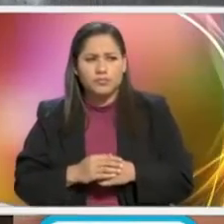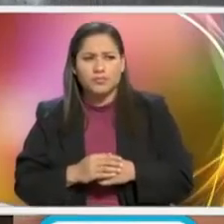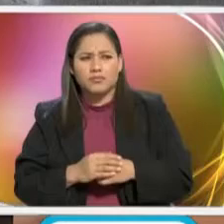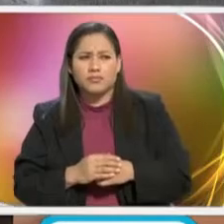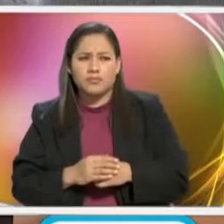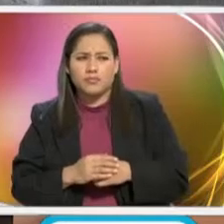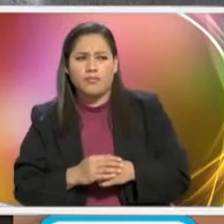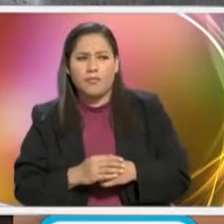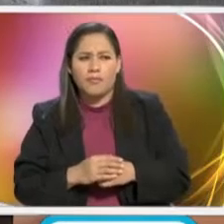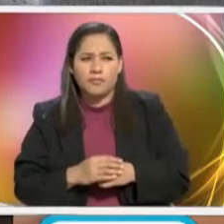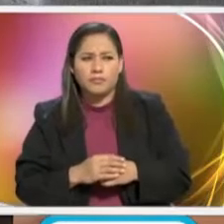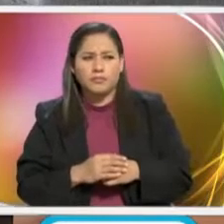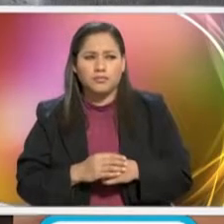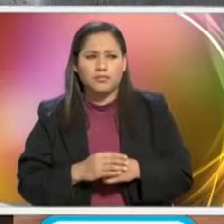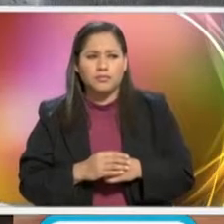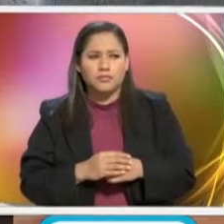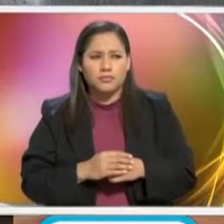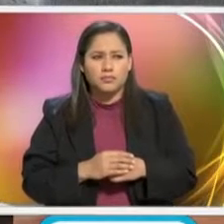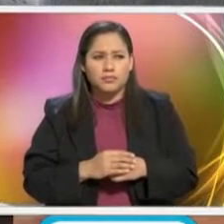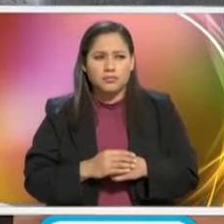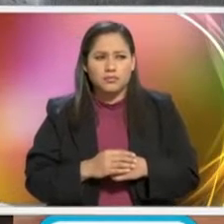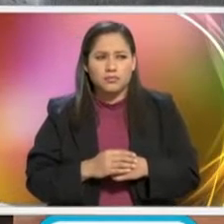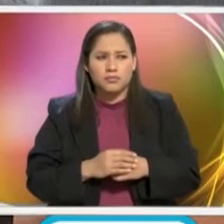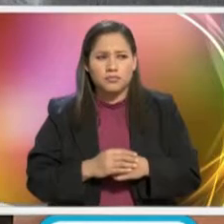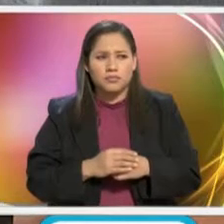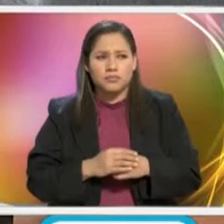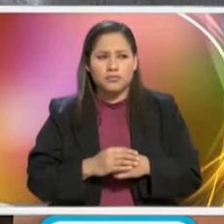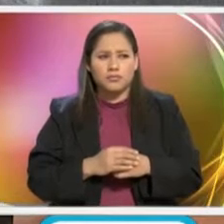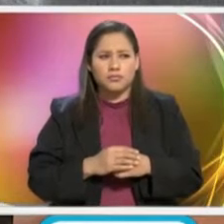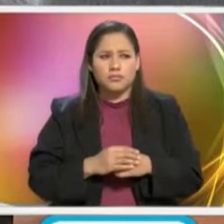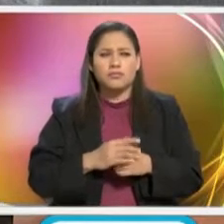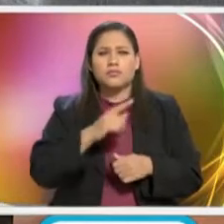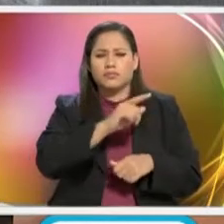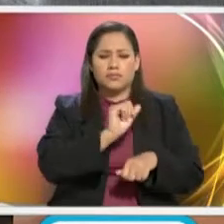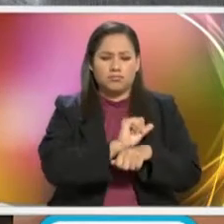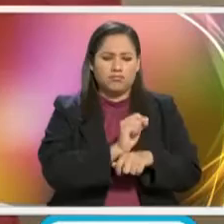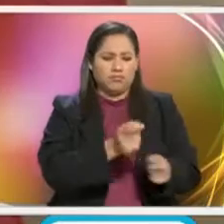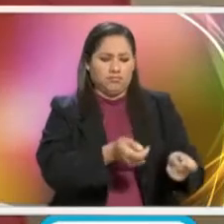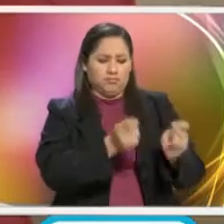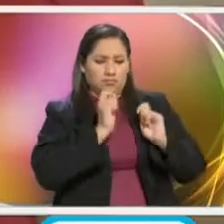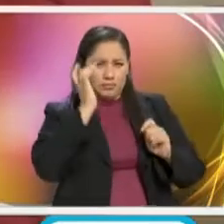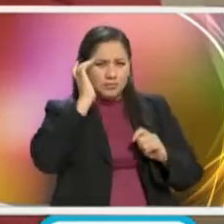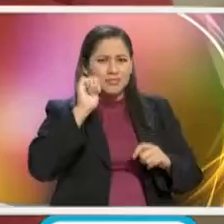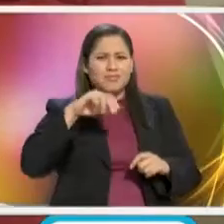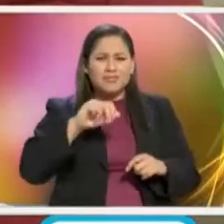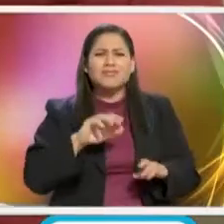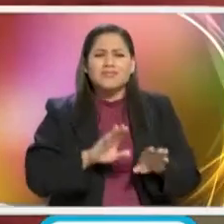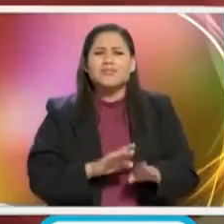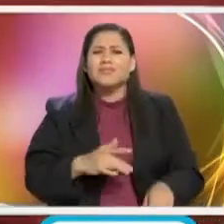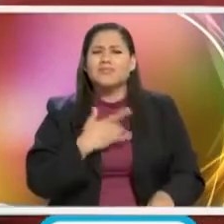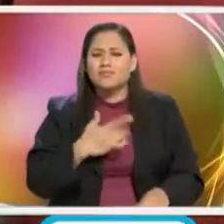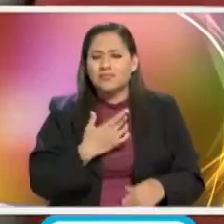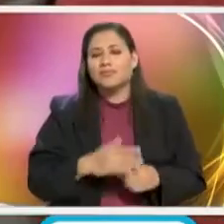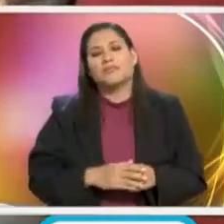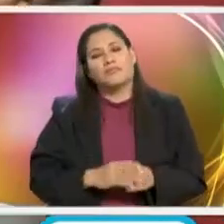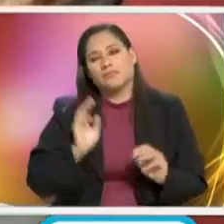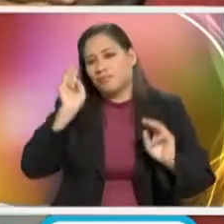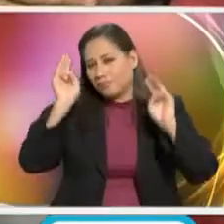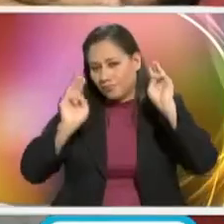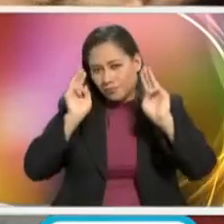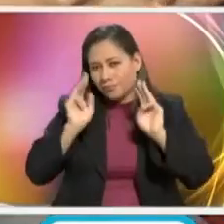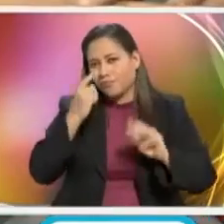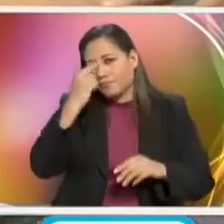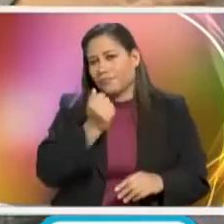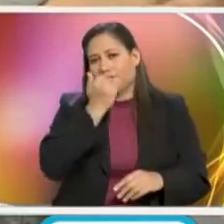estar significando este personaje tan amado o tan odiado, como bien lo decías tú? De alguna forma, el museo es un museo